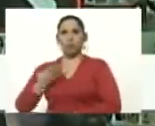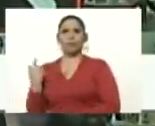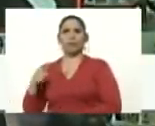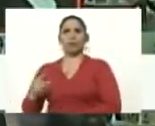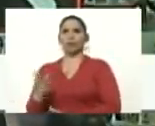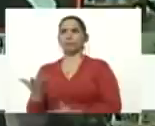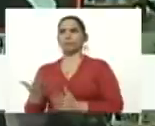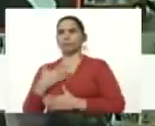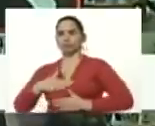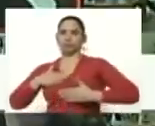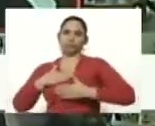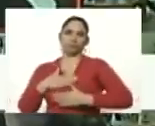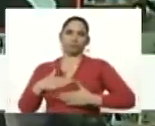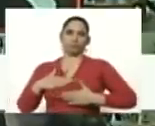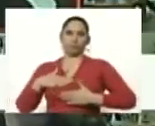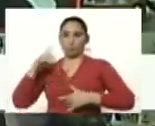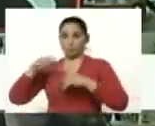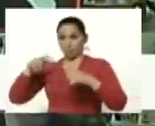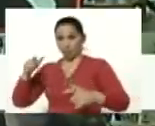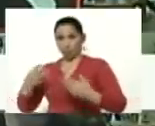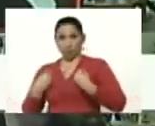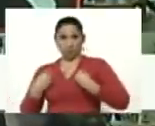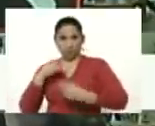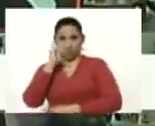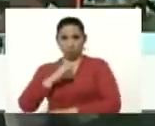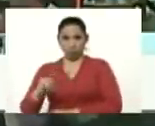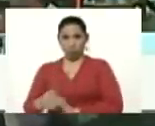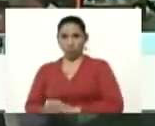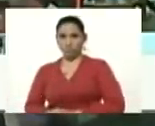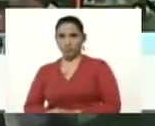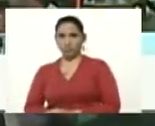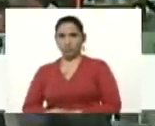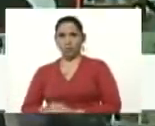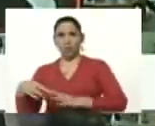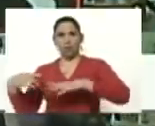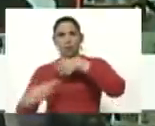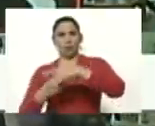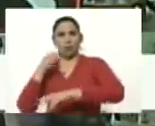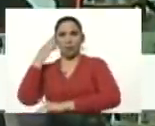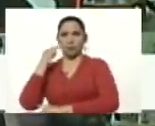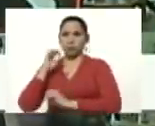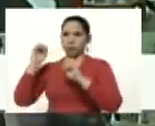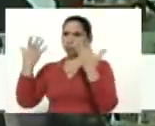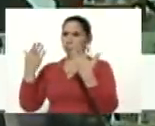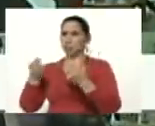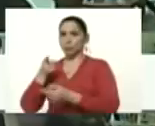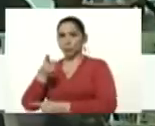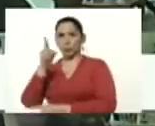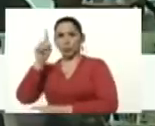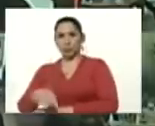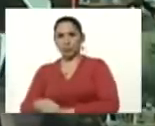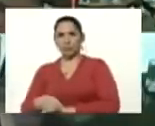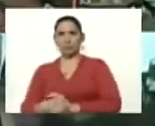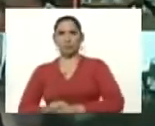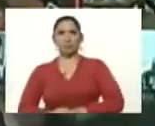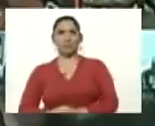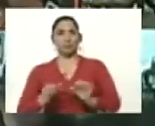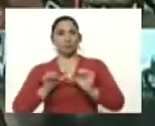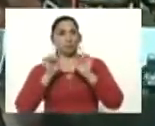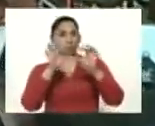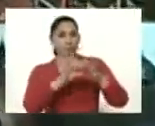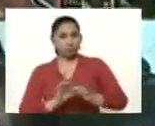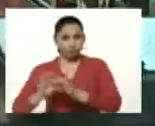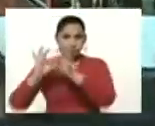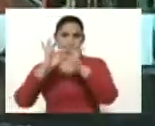los zulianos y las zulianas la posibilidad de combustible. Un logro de la Revolución Bolivariana y un logro suyo, presidente. Bueno, seguir en unión